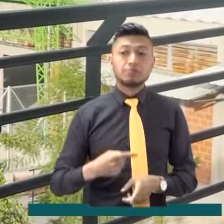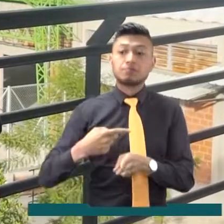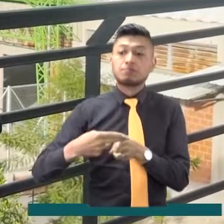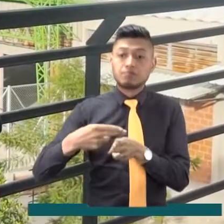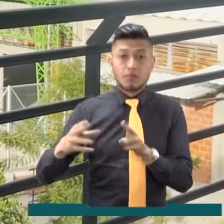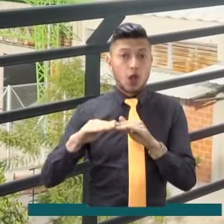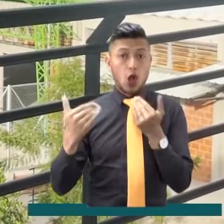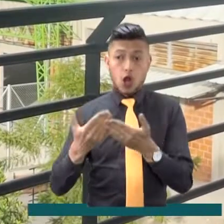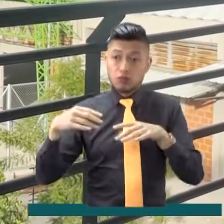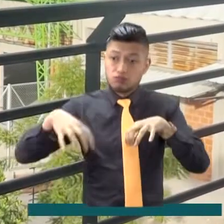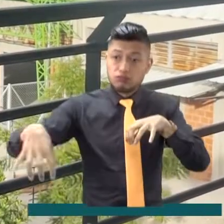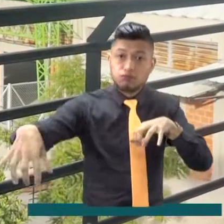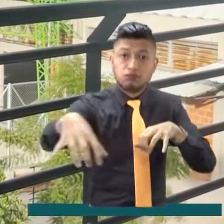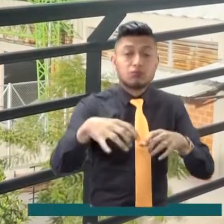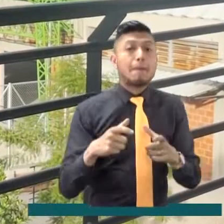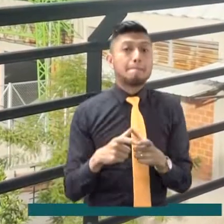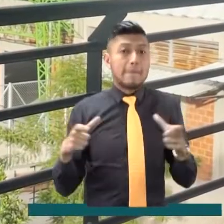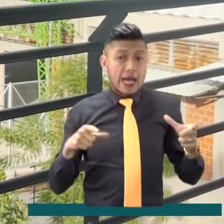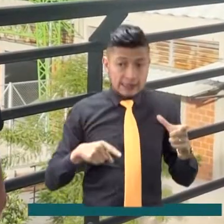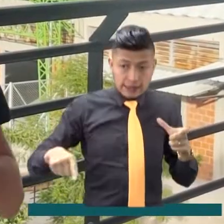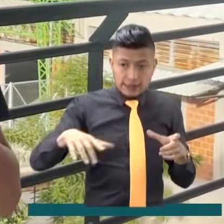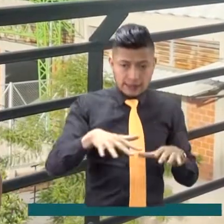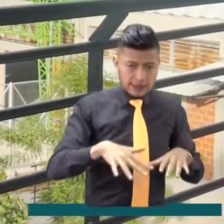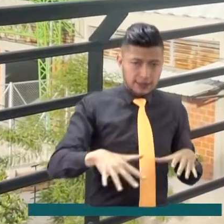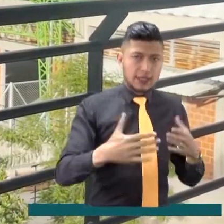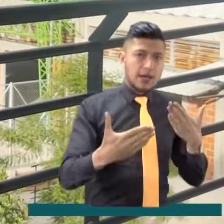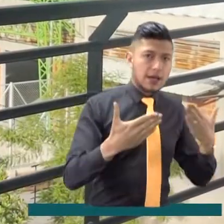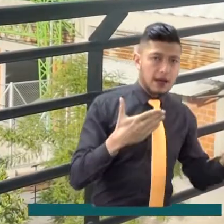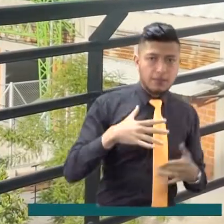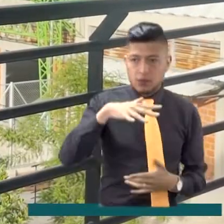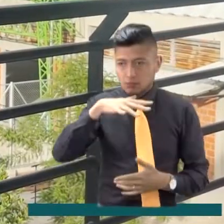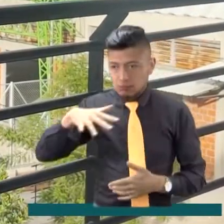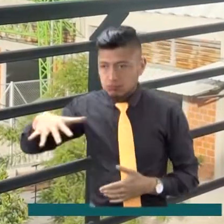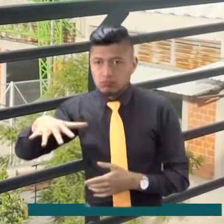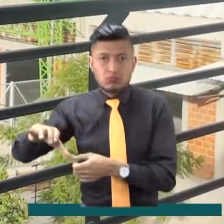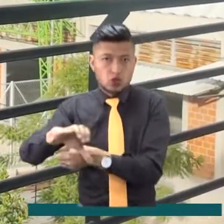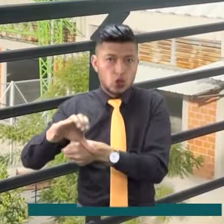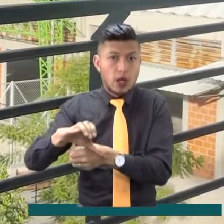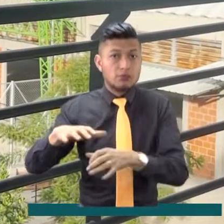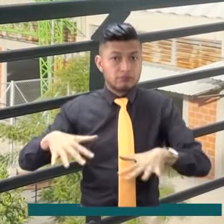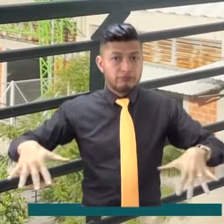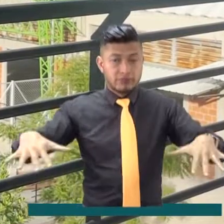educativas que van a contar con este tipo de cubiertas fotovoltaicas, tanto en zona urbana como